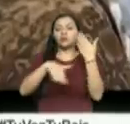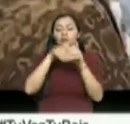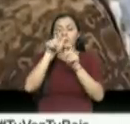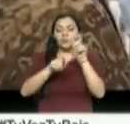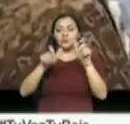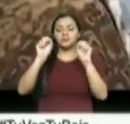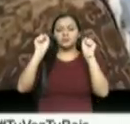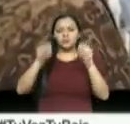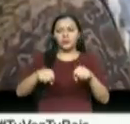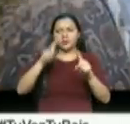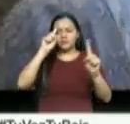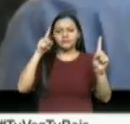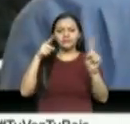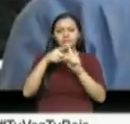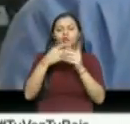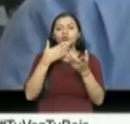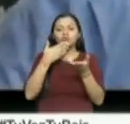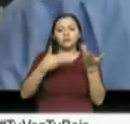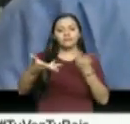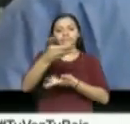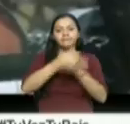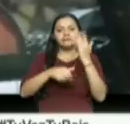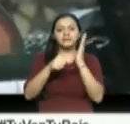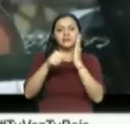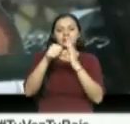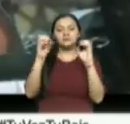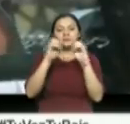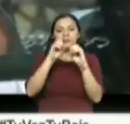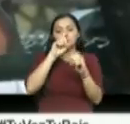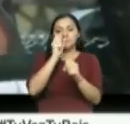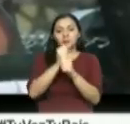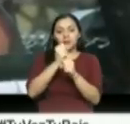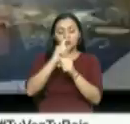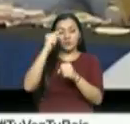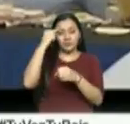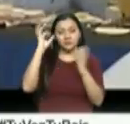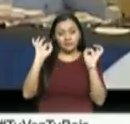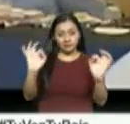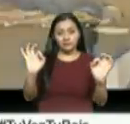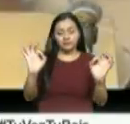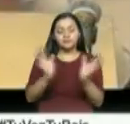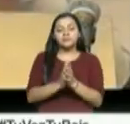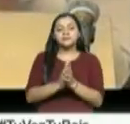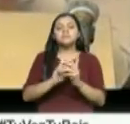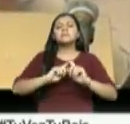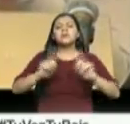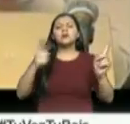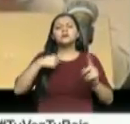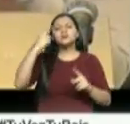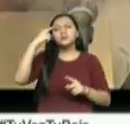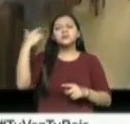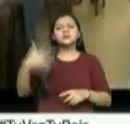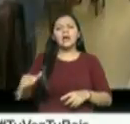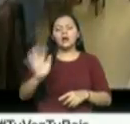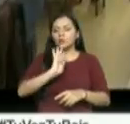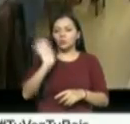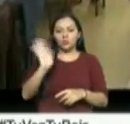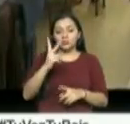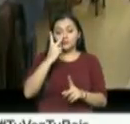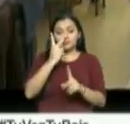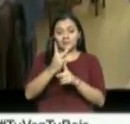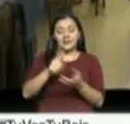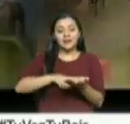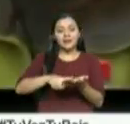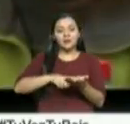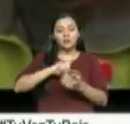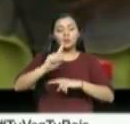ciudadanos pueden directamente hablar con los ministros y demás funcionarios del gobierno. Pero no solo es eso. Dado que la reunión se